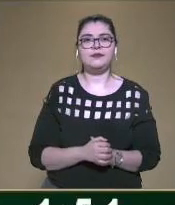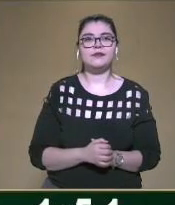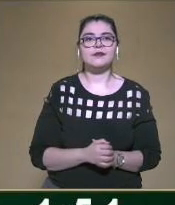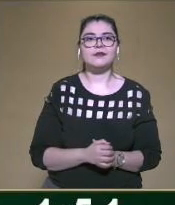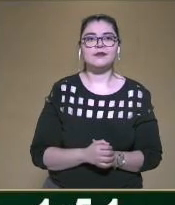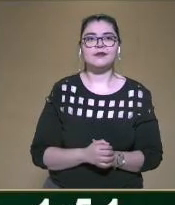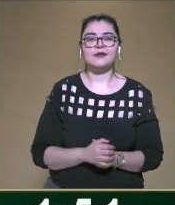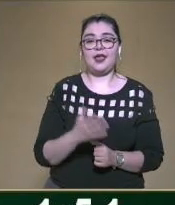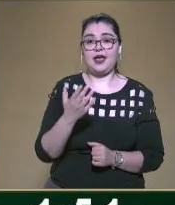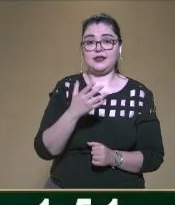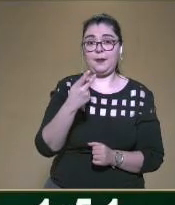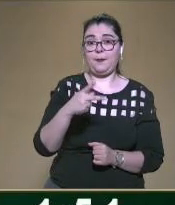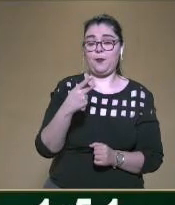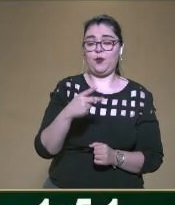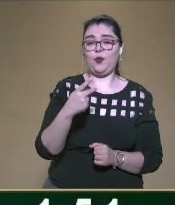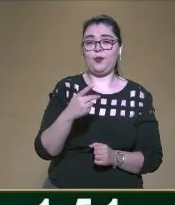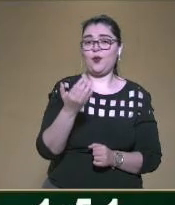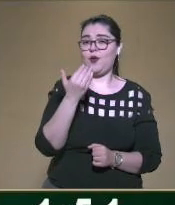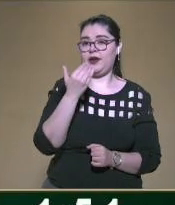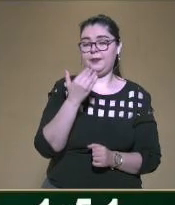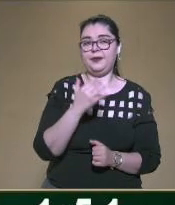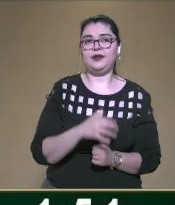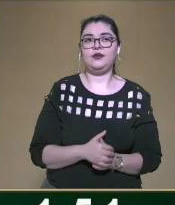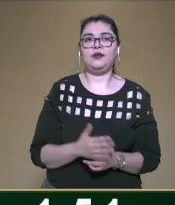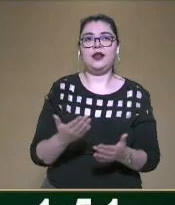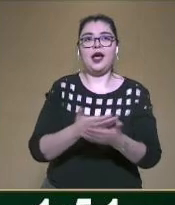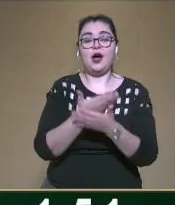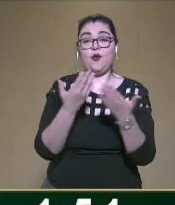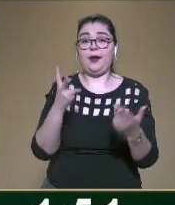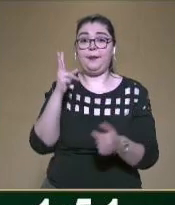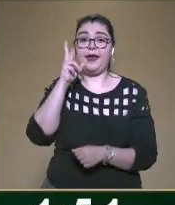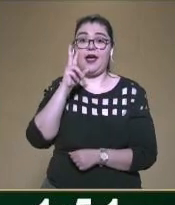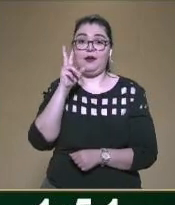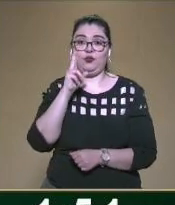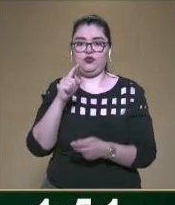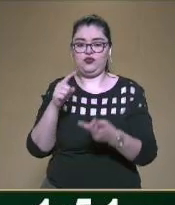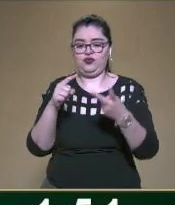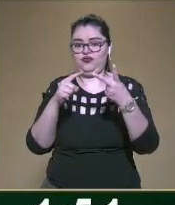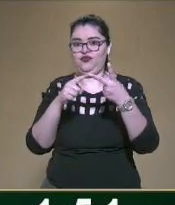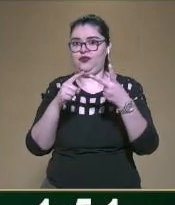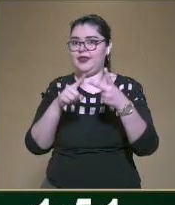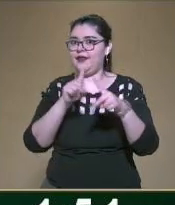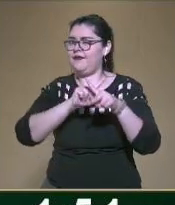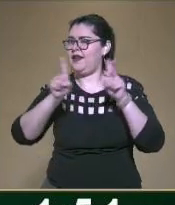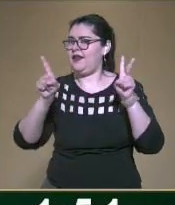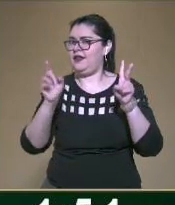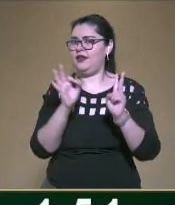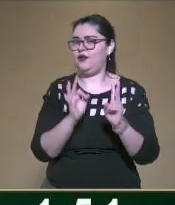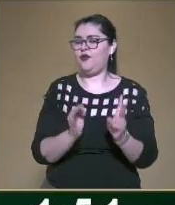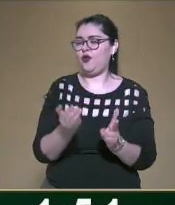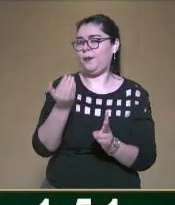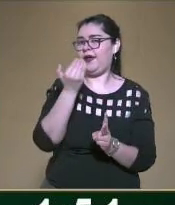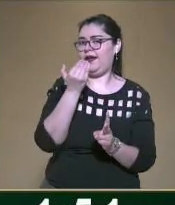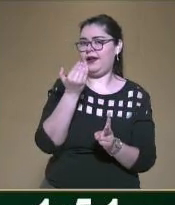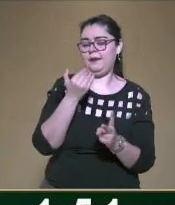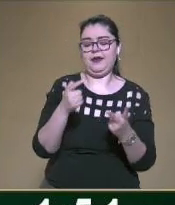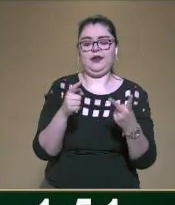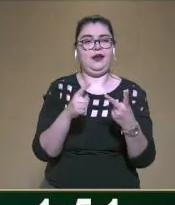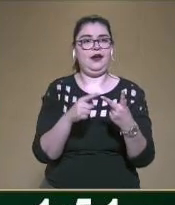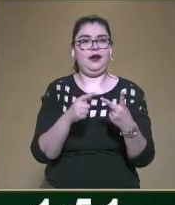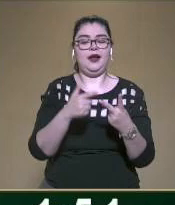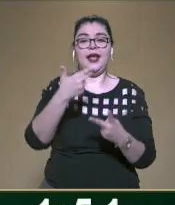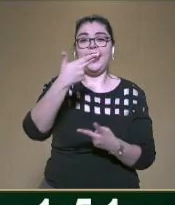propio alimento. Ahora vamos a cambiar de concepto. Ya te explicamos los autótrofos. Ahora te vamos a presentar